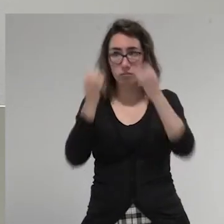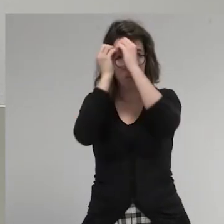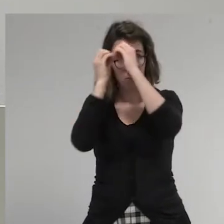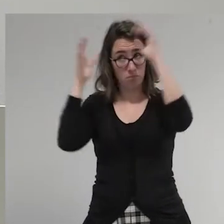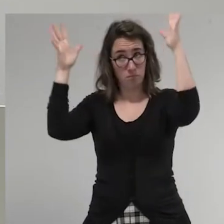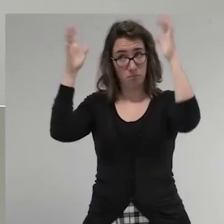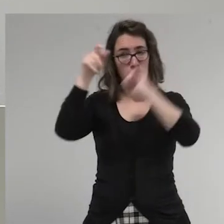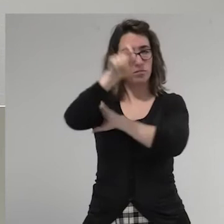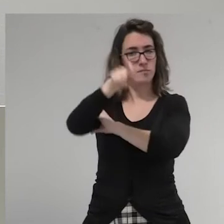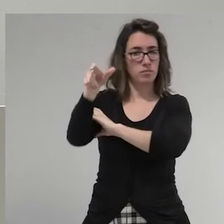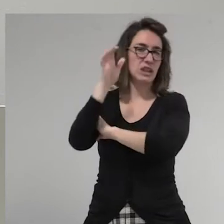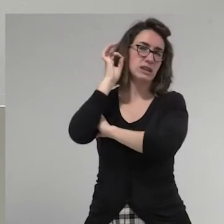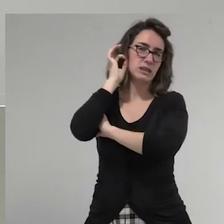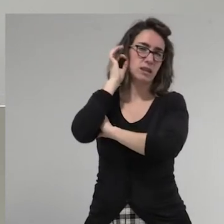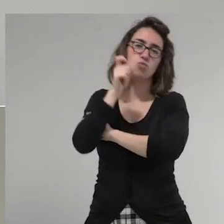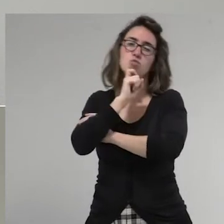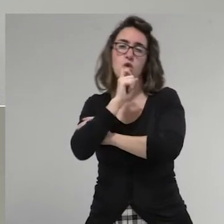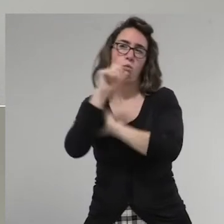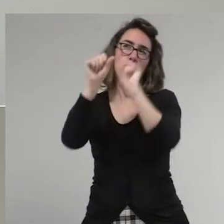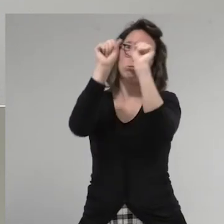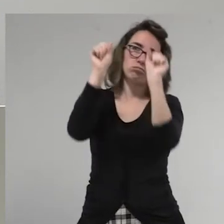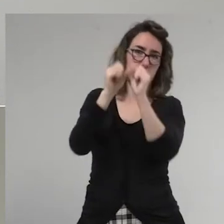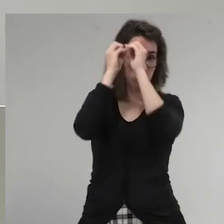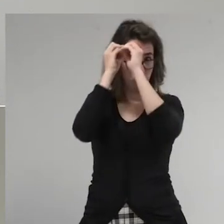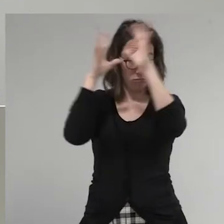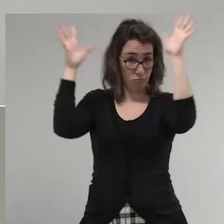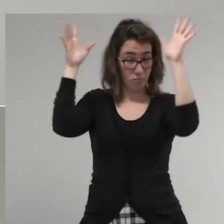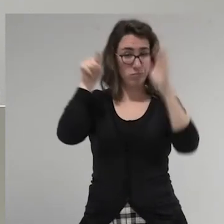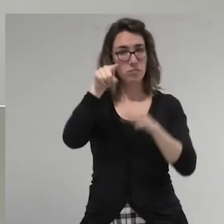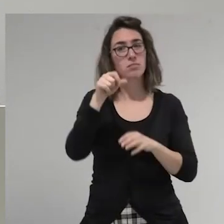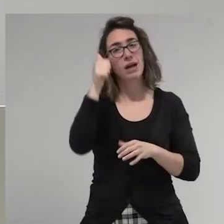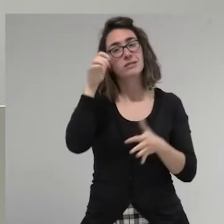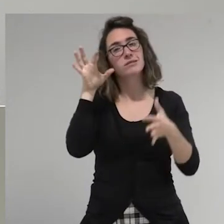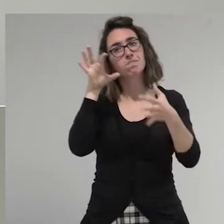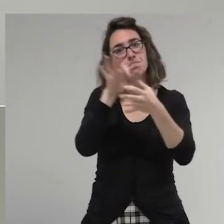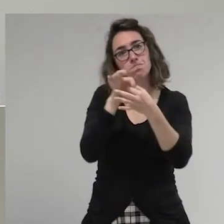que en realidad tiene que ver con una, creo yo,